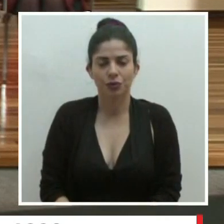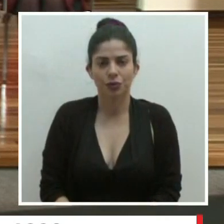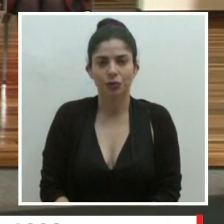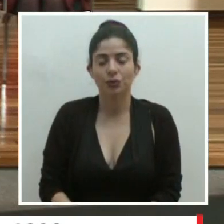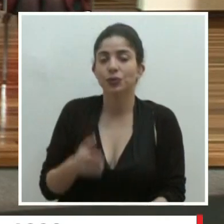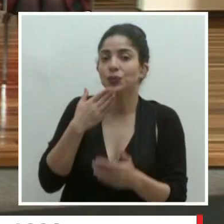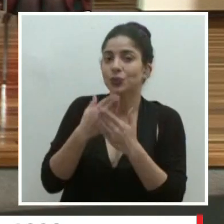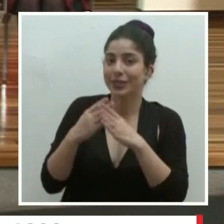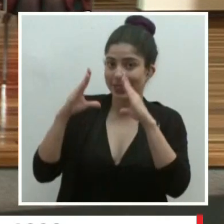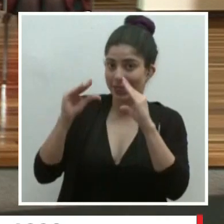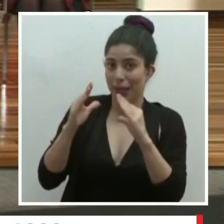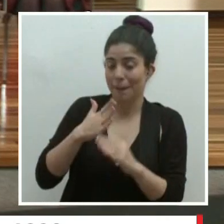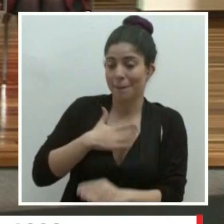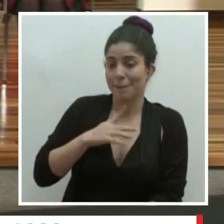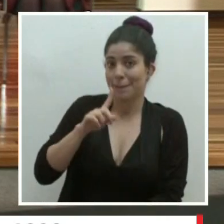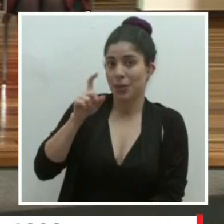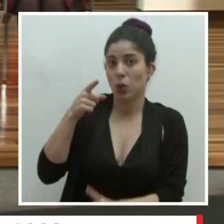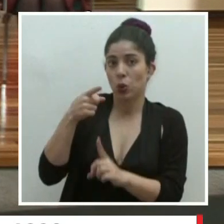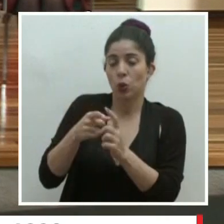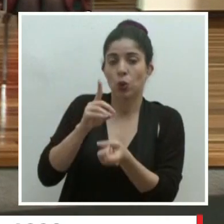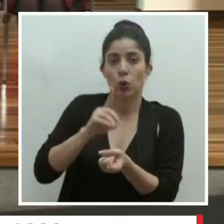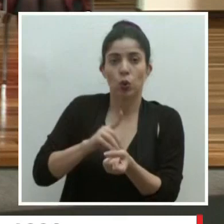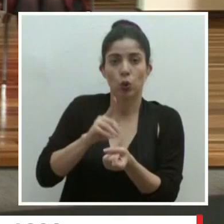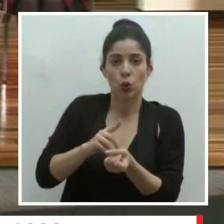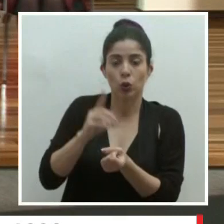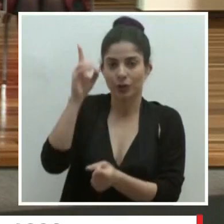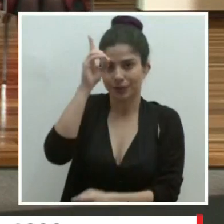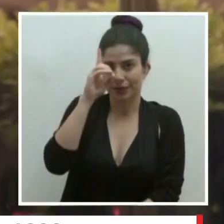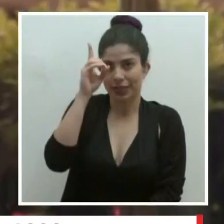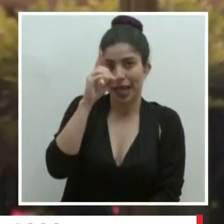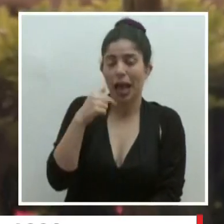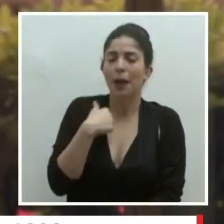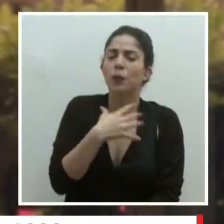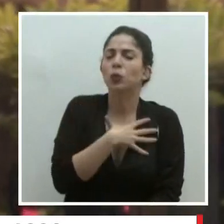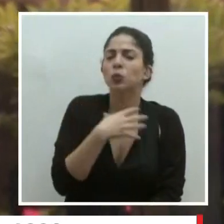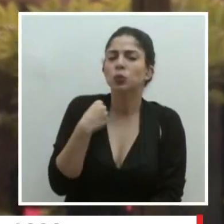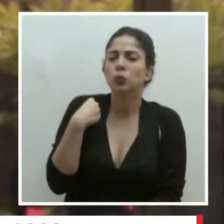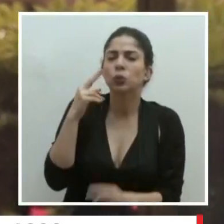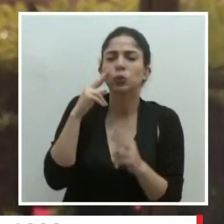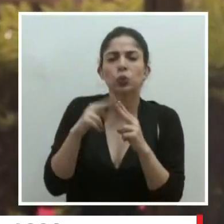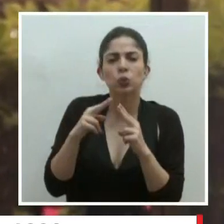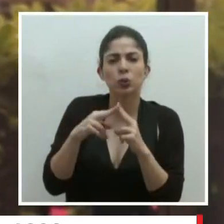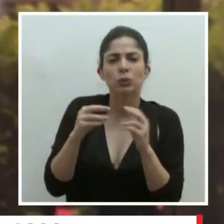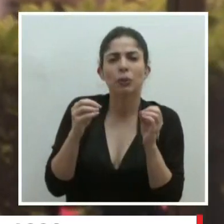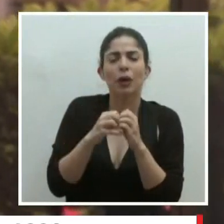Buenas tardes, mi pregunta es para el doctor Salas. Nos gustaría conocer un poquito